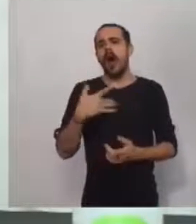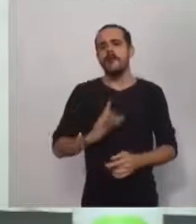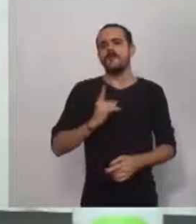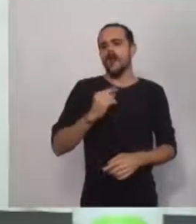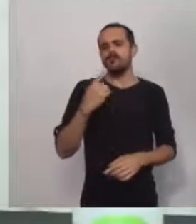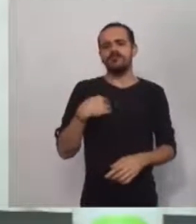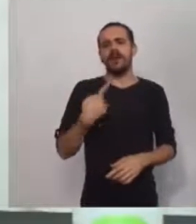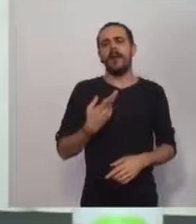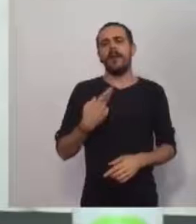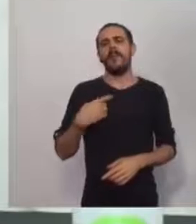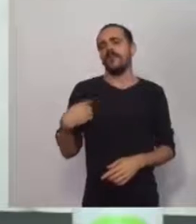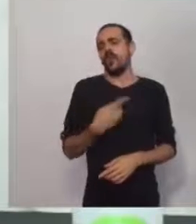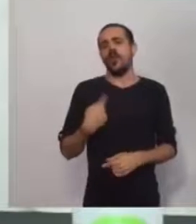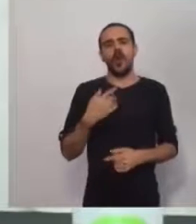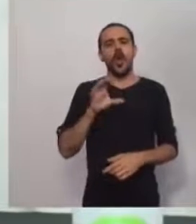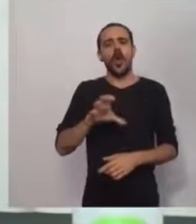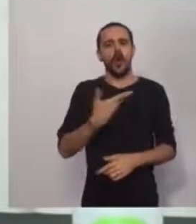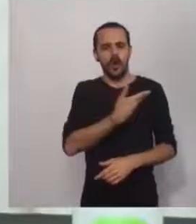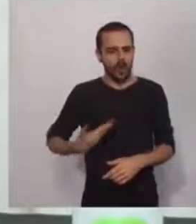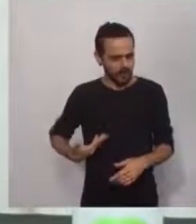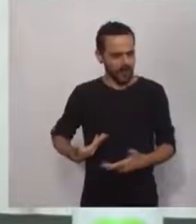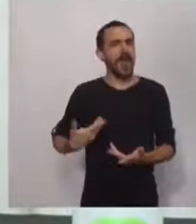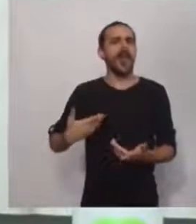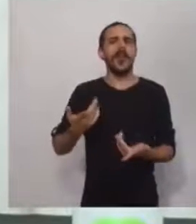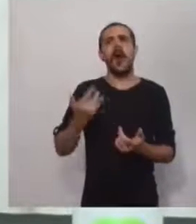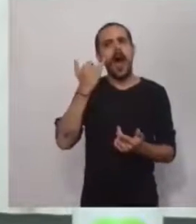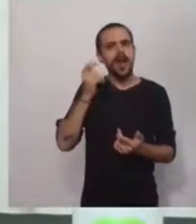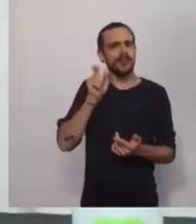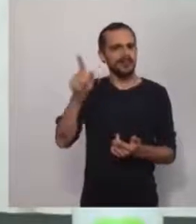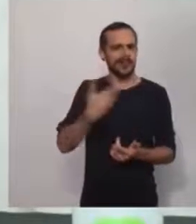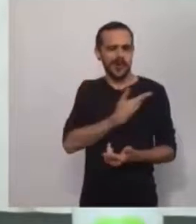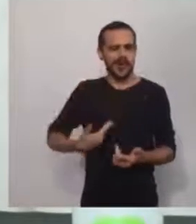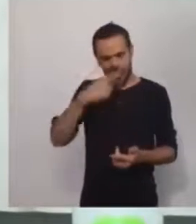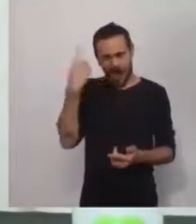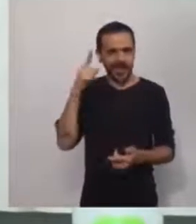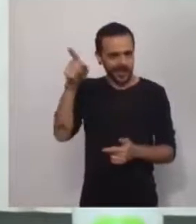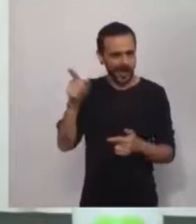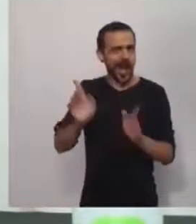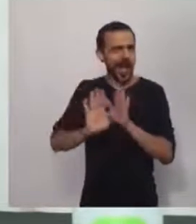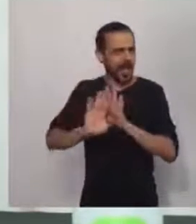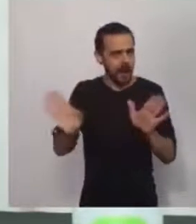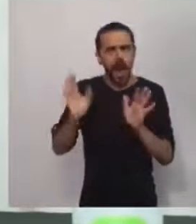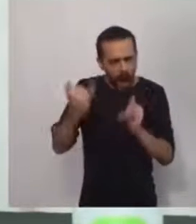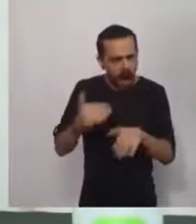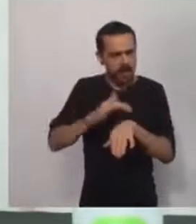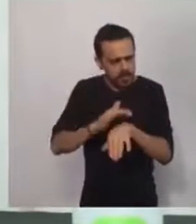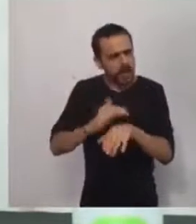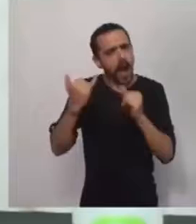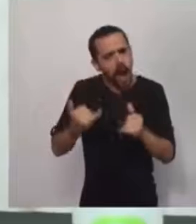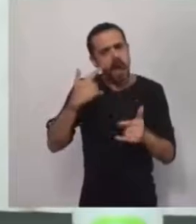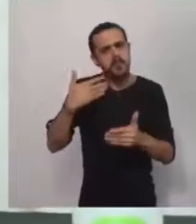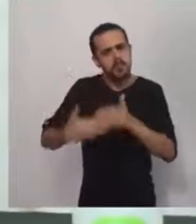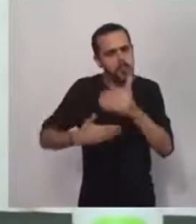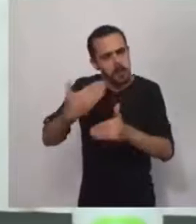nacional y los gobiernos locales llevamos adelante de una manera integral responsable y articulada sino también